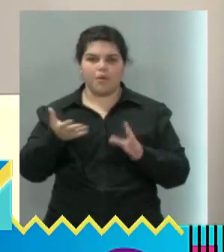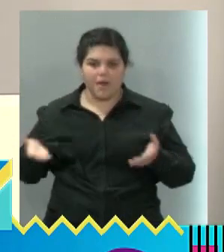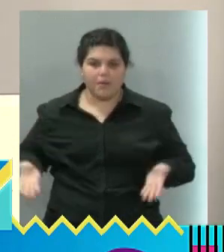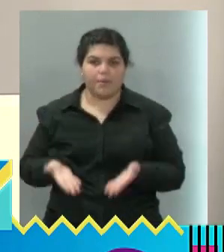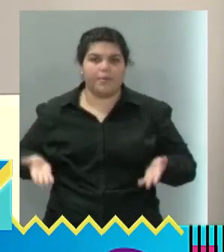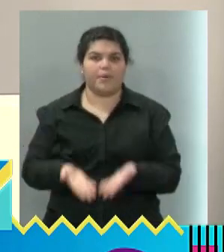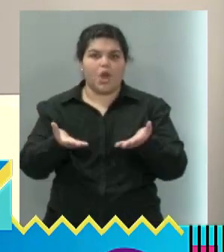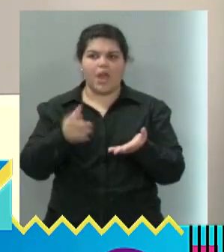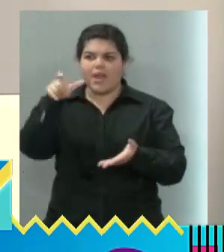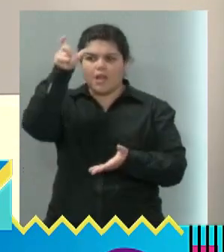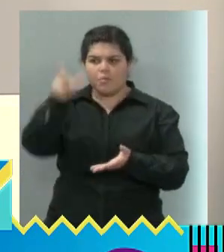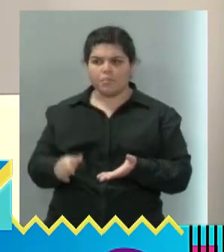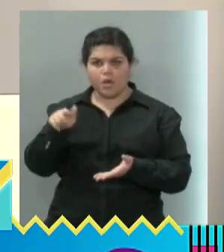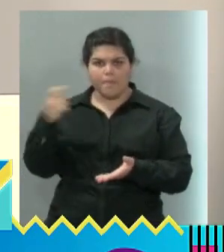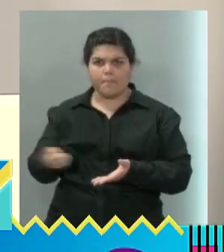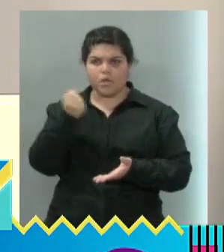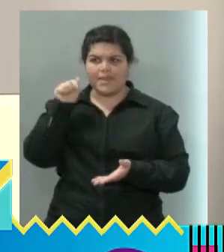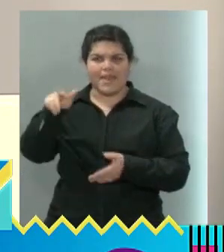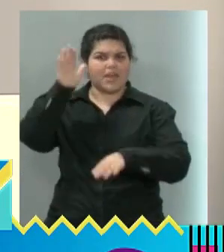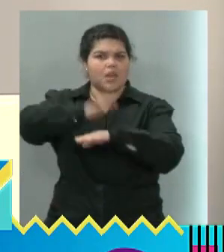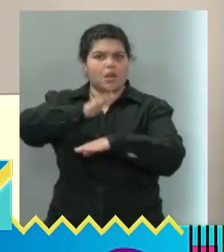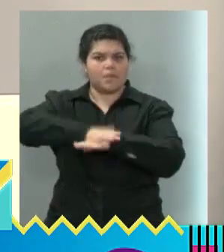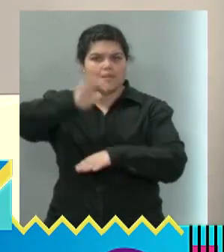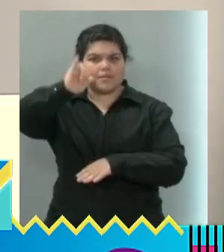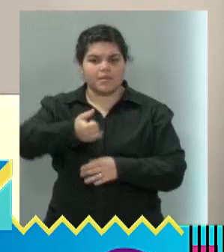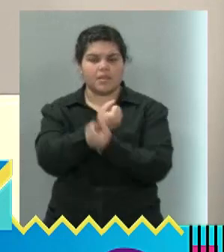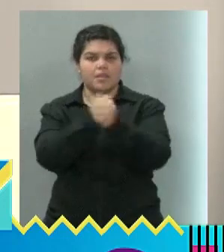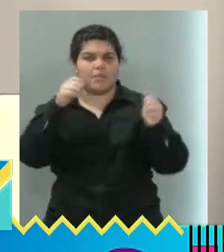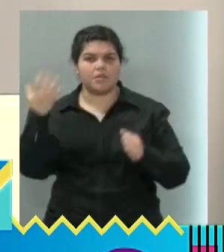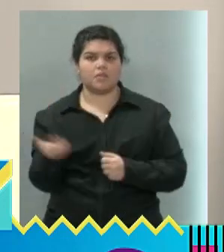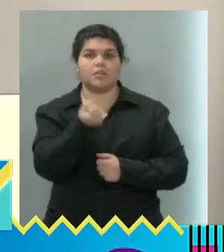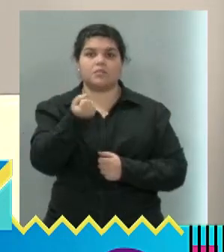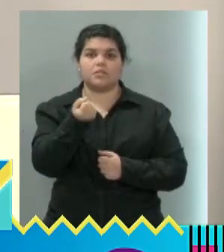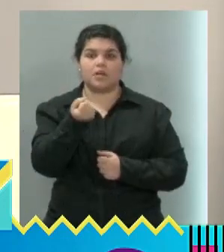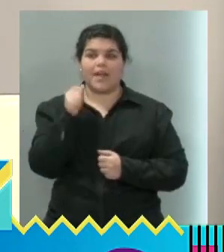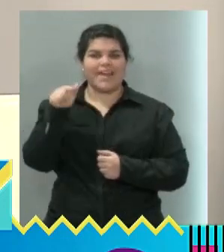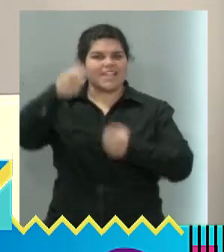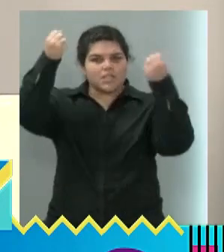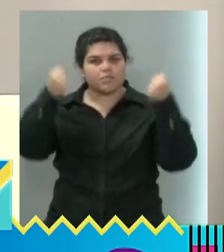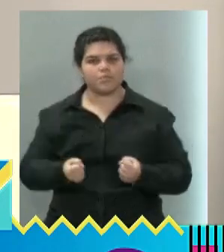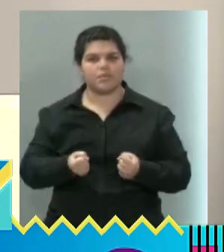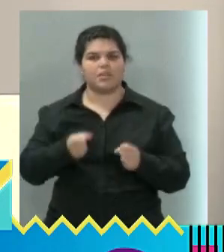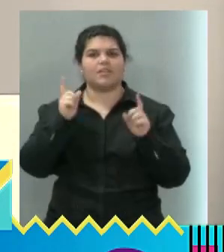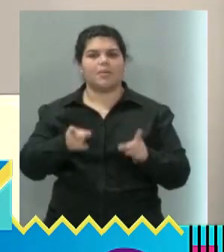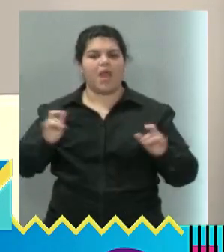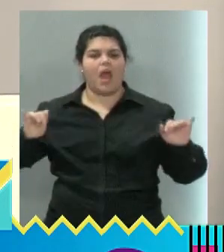y yo diría gran motor de la independencia, quien la consolida y quien la instituye o quien logra